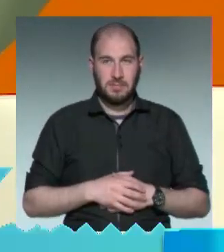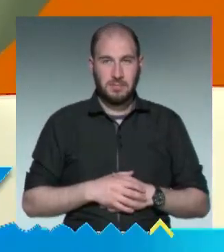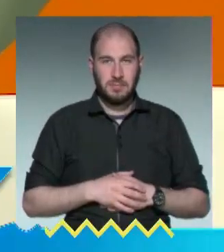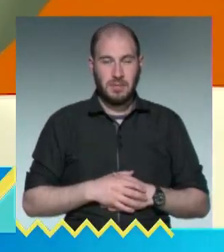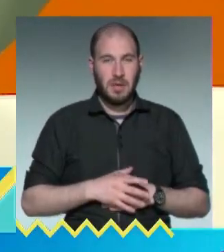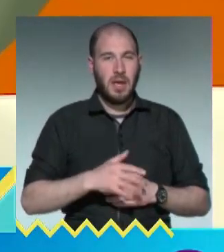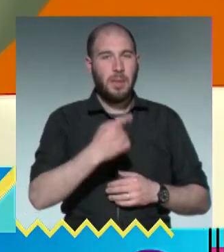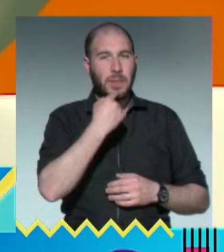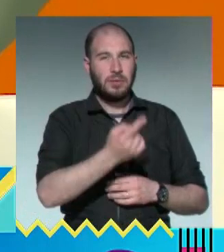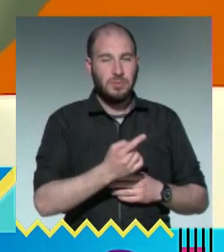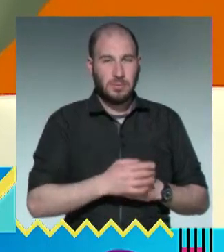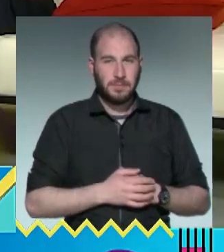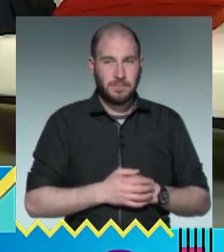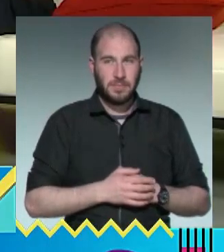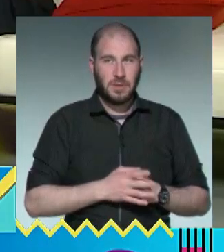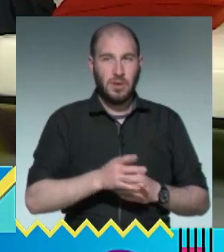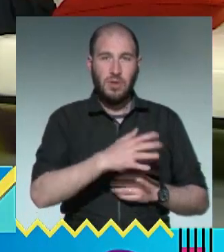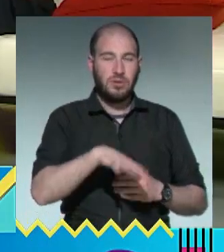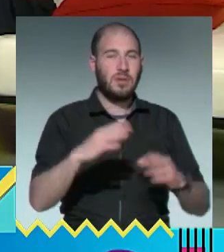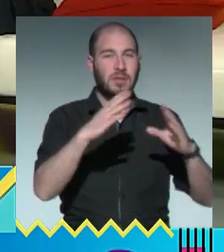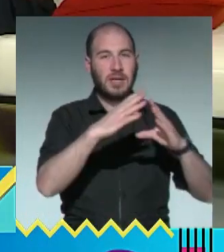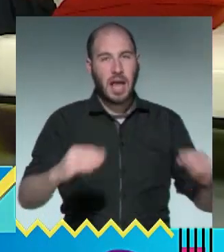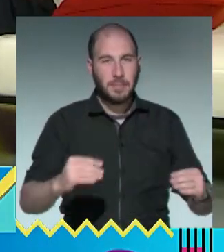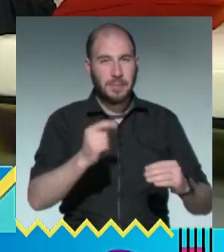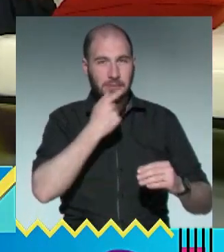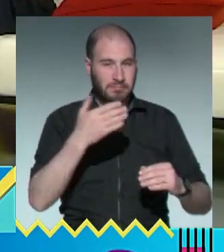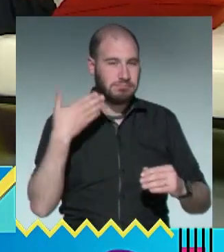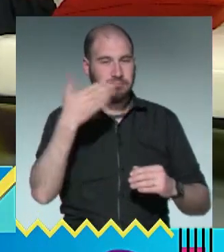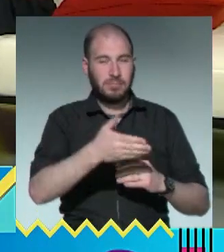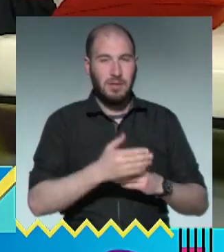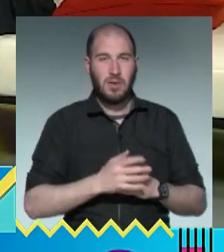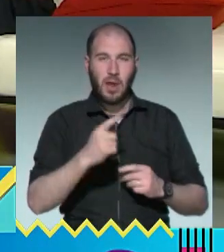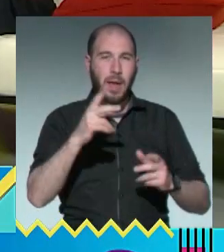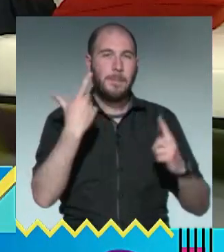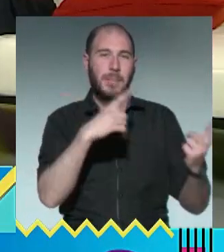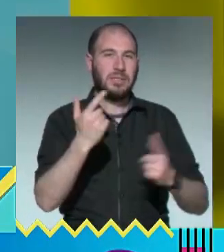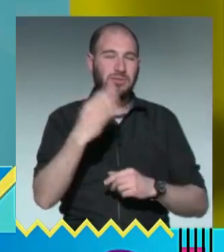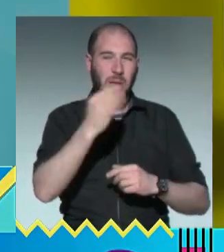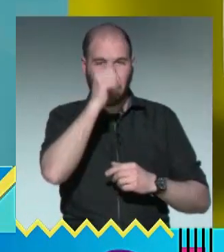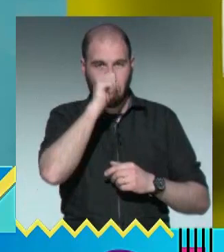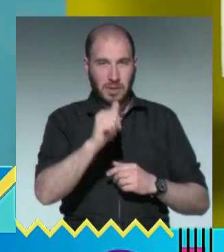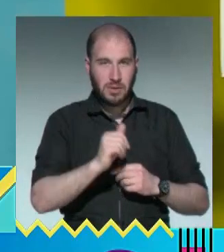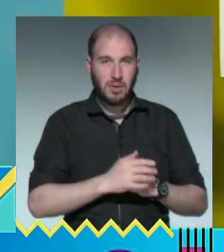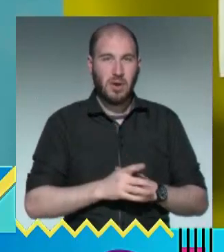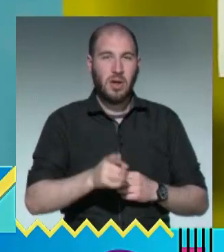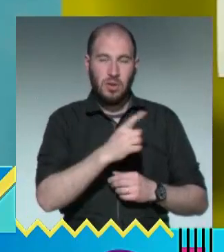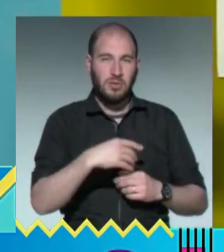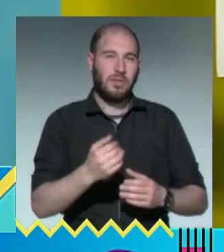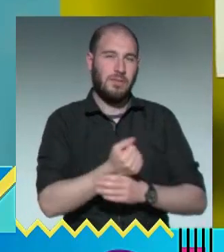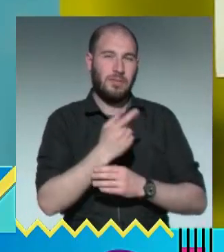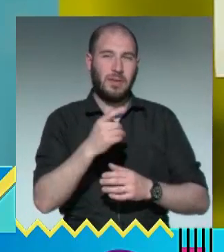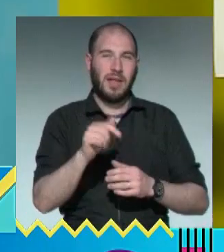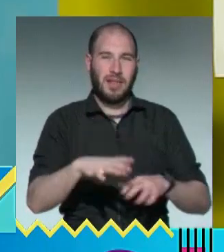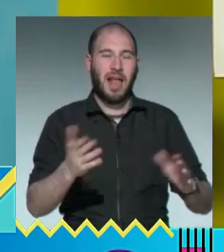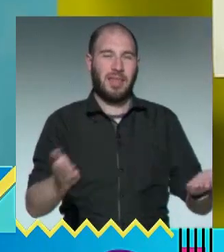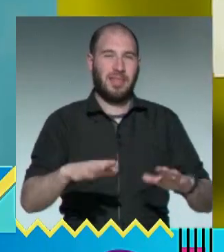las zonas que vamos a acampar los mendocinos o salimos de paseo los fines de semana y nos hacemos el famoso y tan